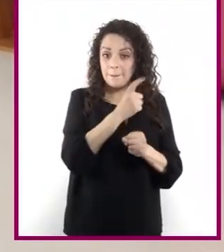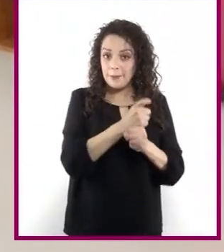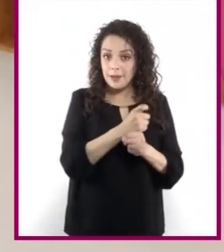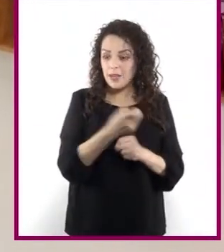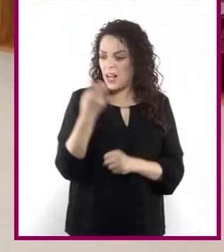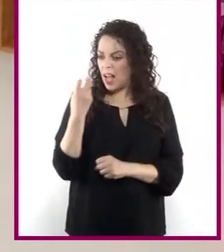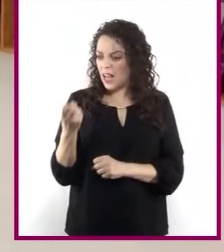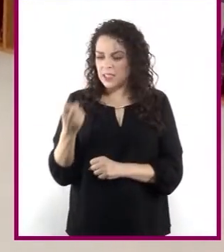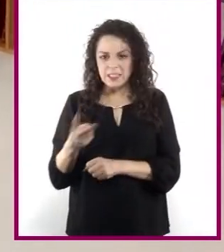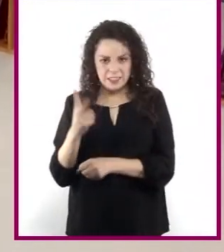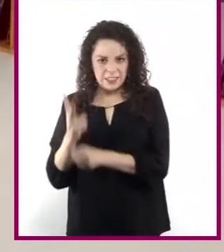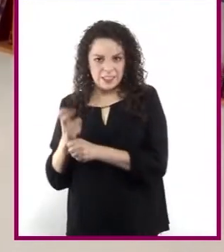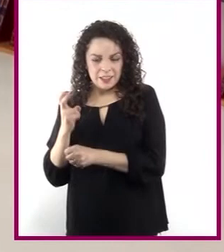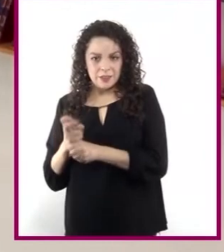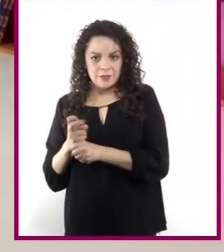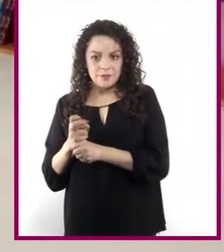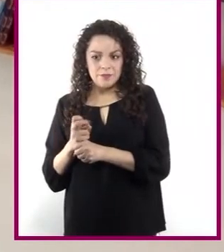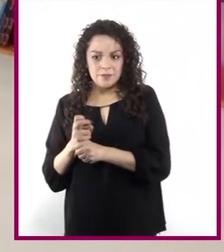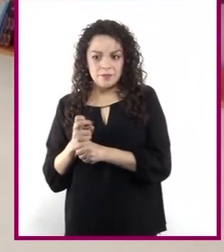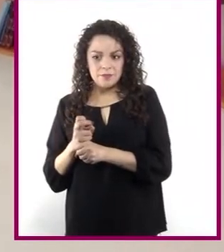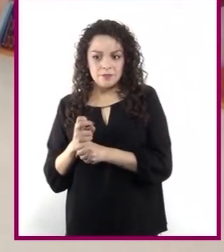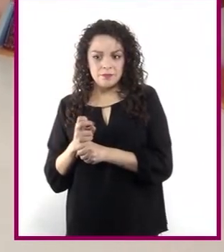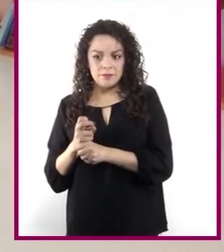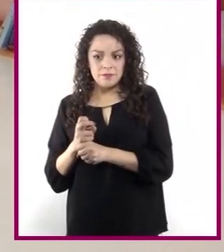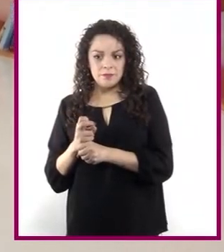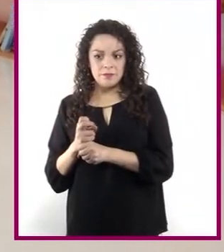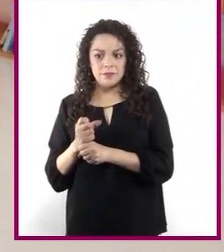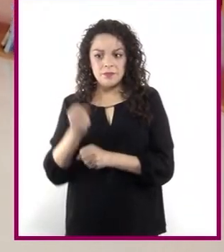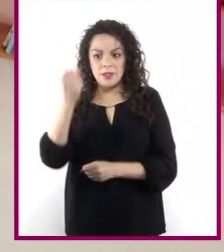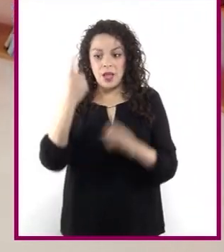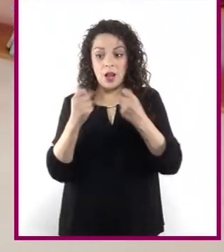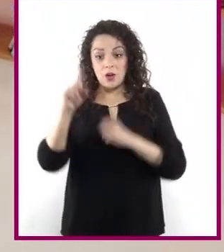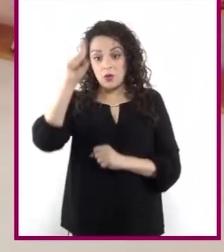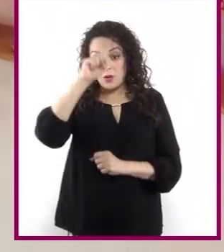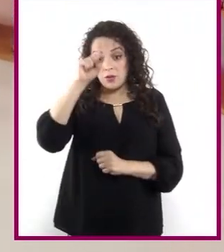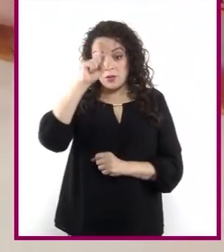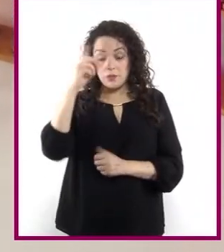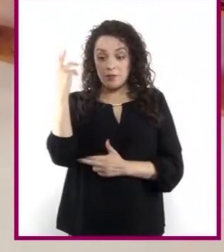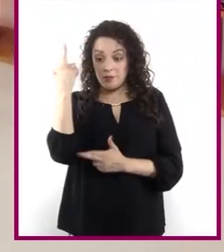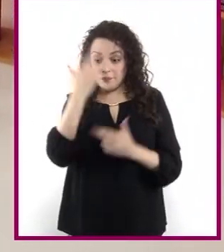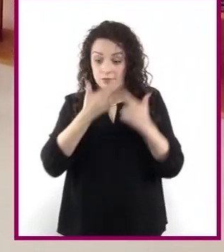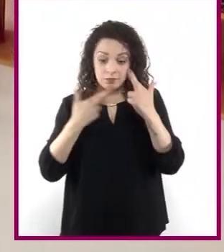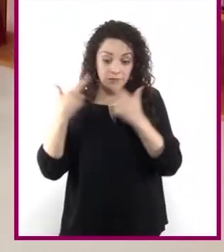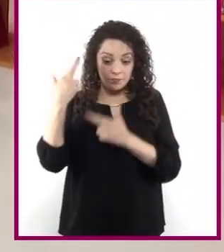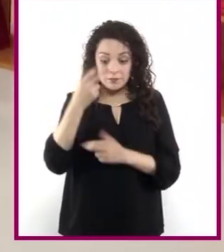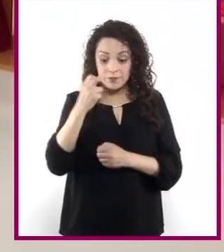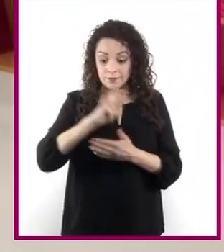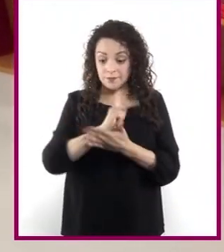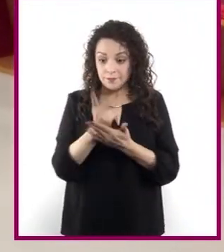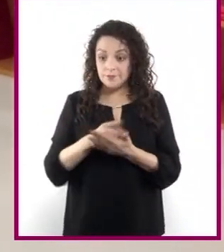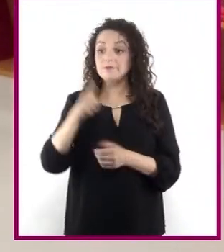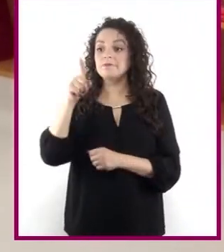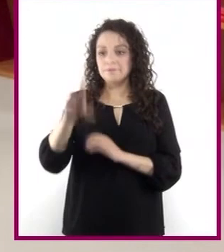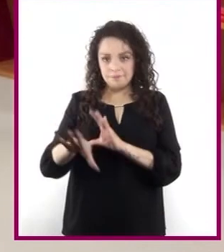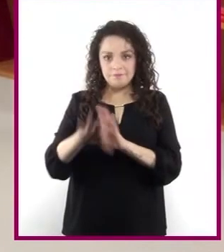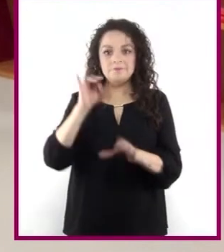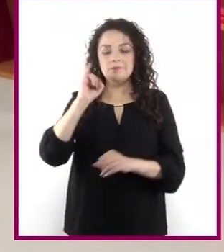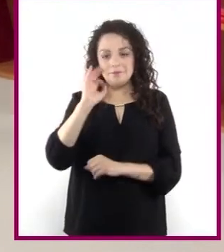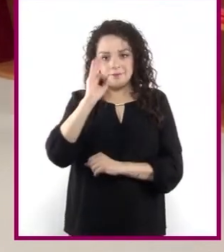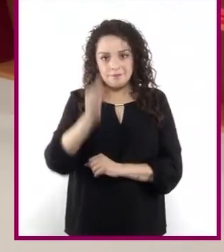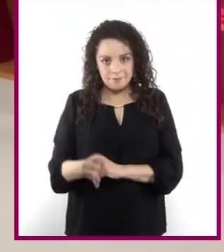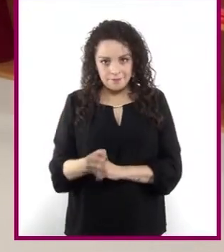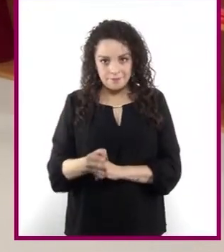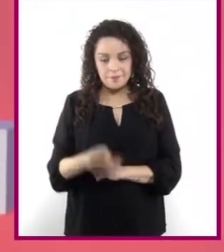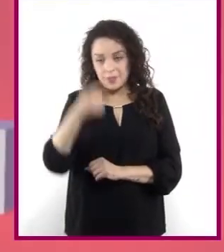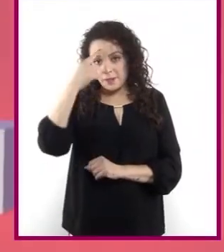esta última, tomó en cuenta algunas sugerencias revisadas en esta sesión. Para llevar a cabo la